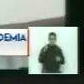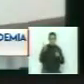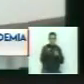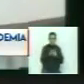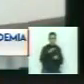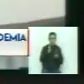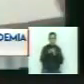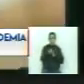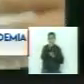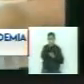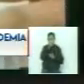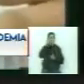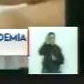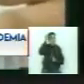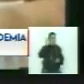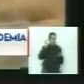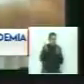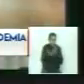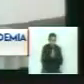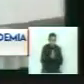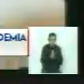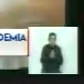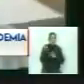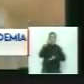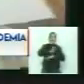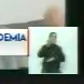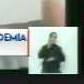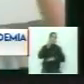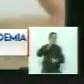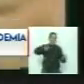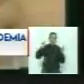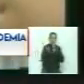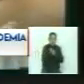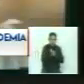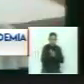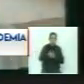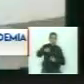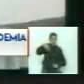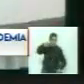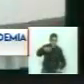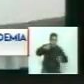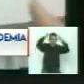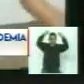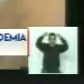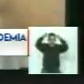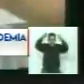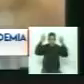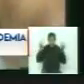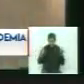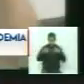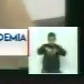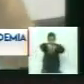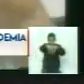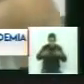de semáforo, primero fue el Día de la Madre, el cambio de semáforo, las manifestaciones.